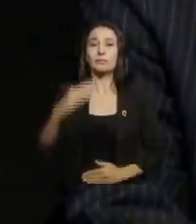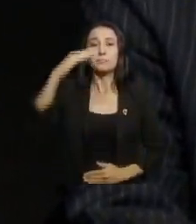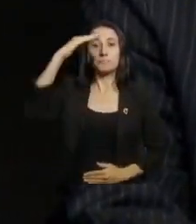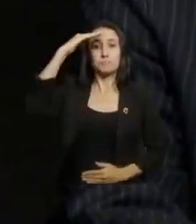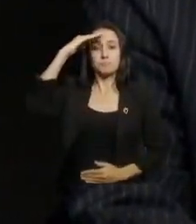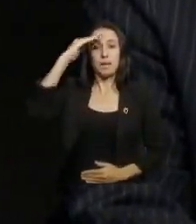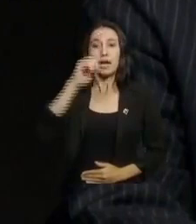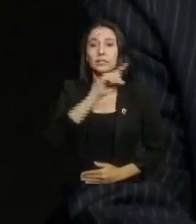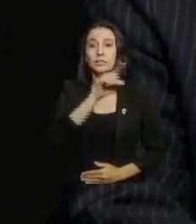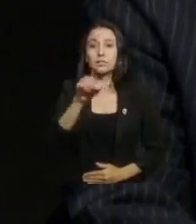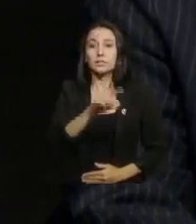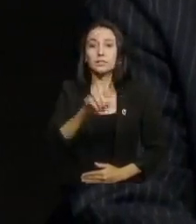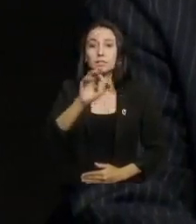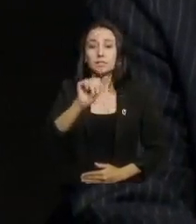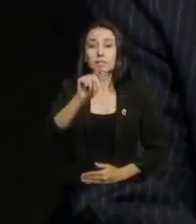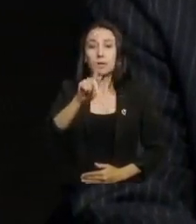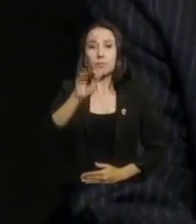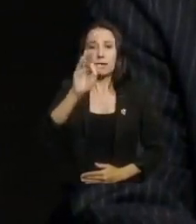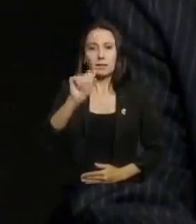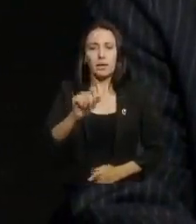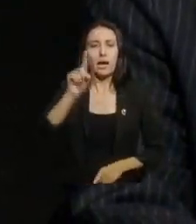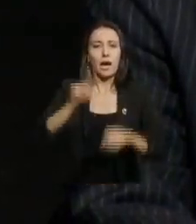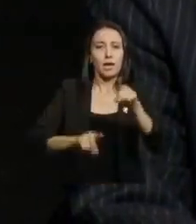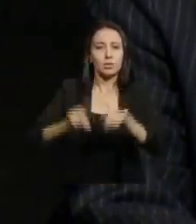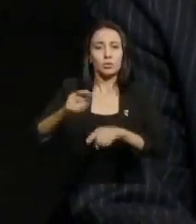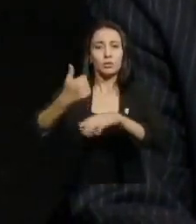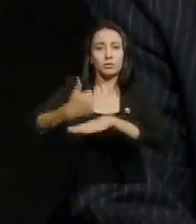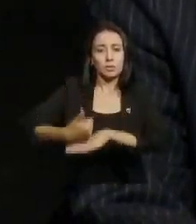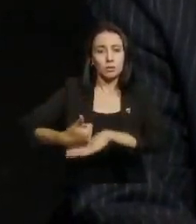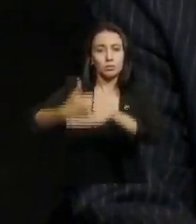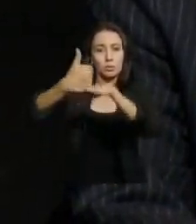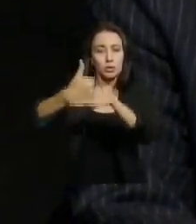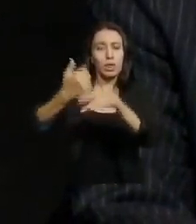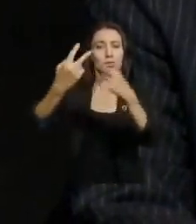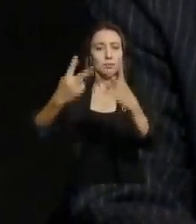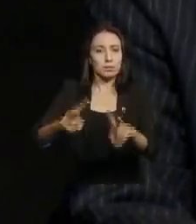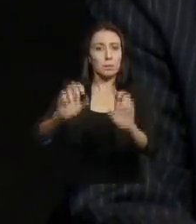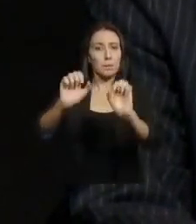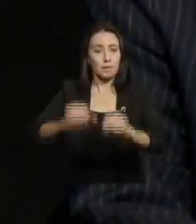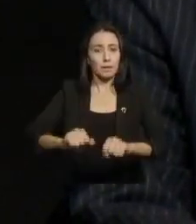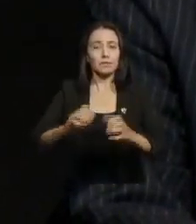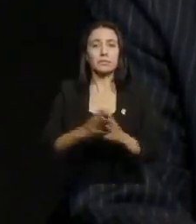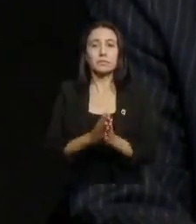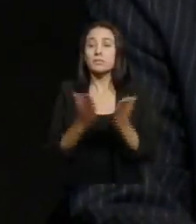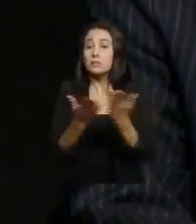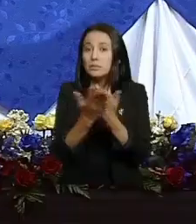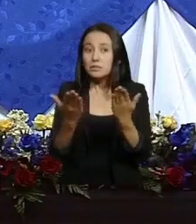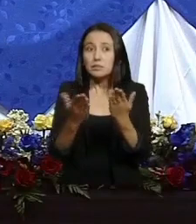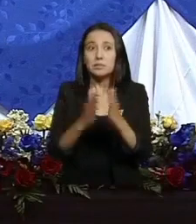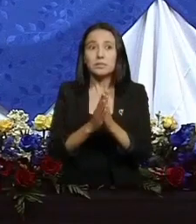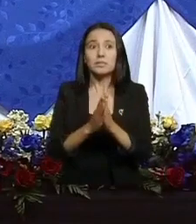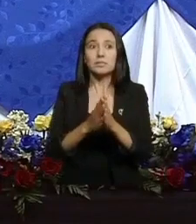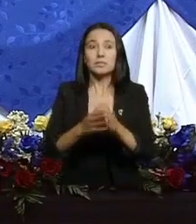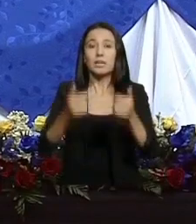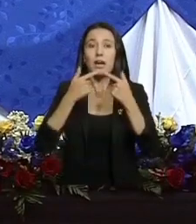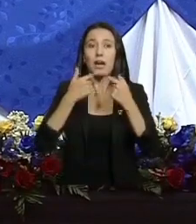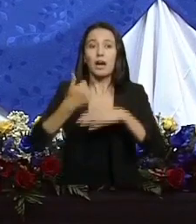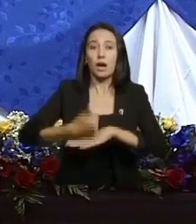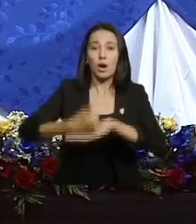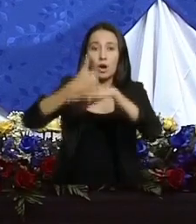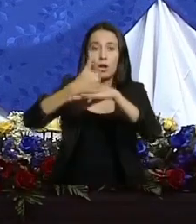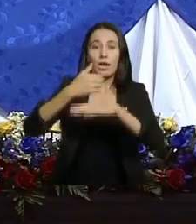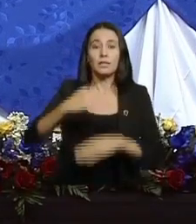Zapata, el general César Zapata, comandante general de la Policía Nacional, y del general Nilo